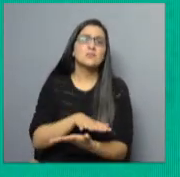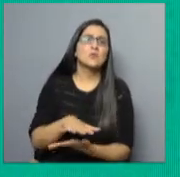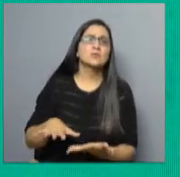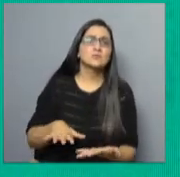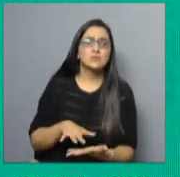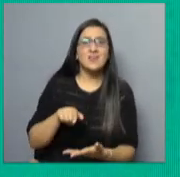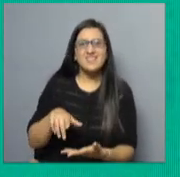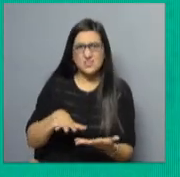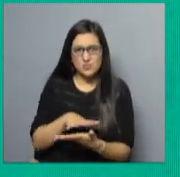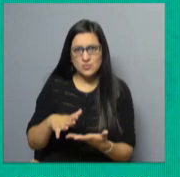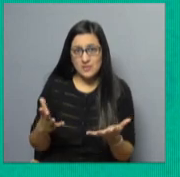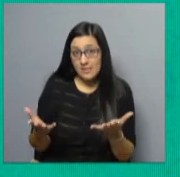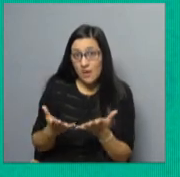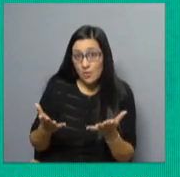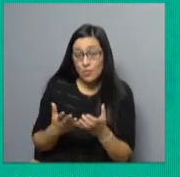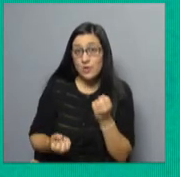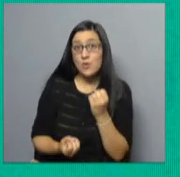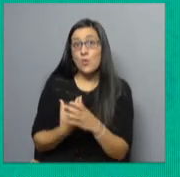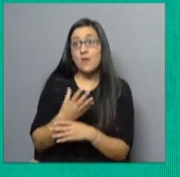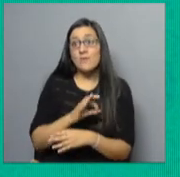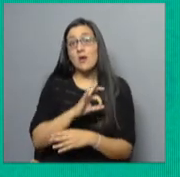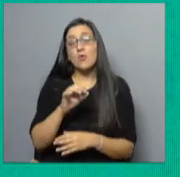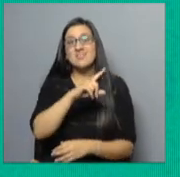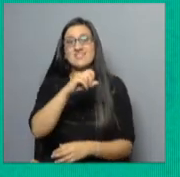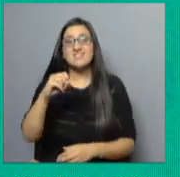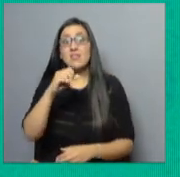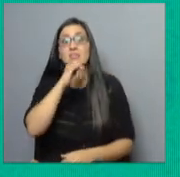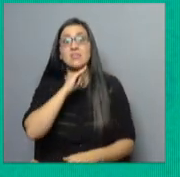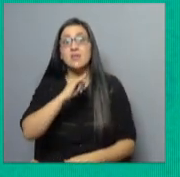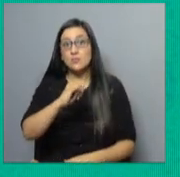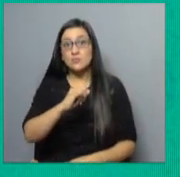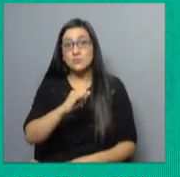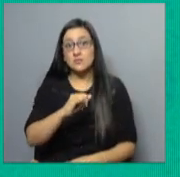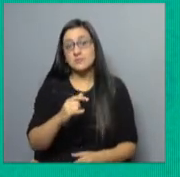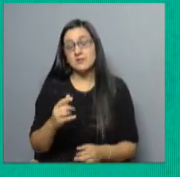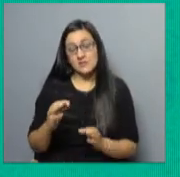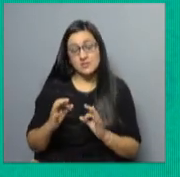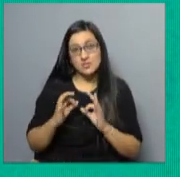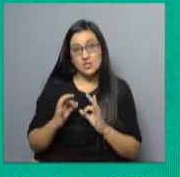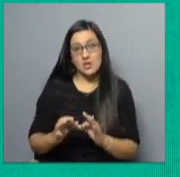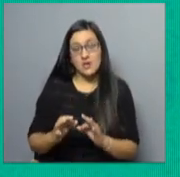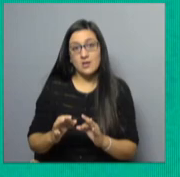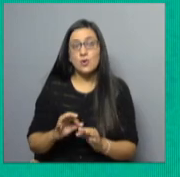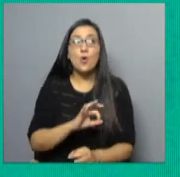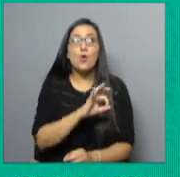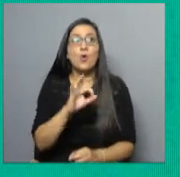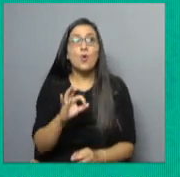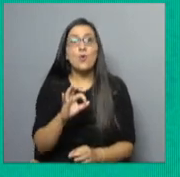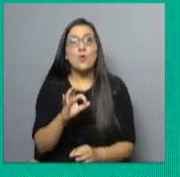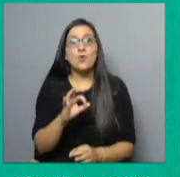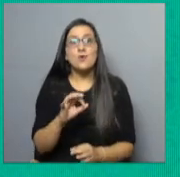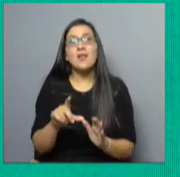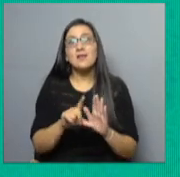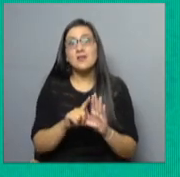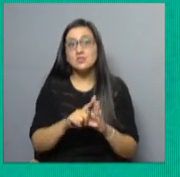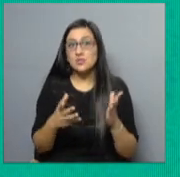nueva se juntaron estas esta acción denuncia que fueron las denuncias que llegaron o es que la legislación actual